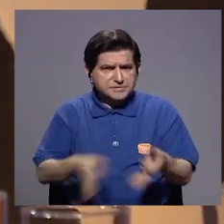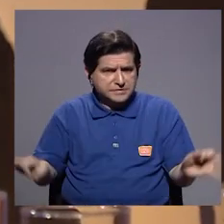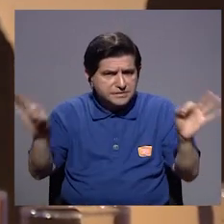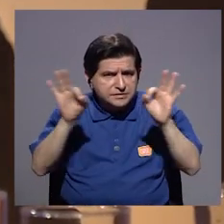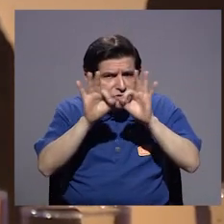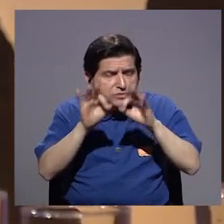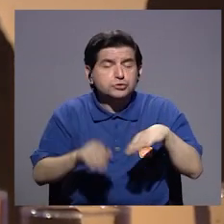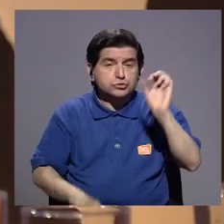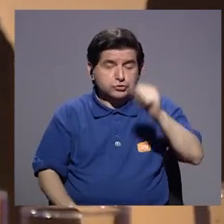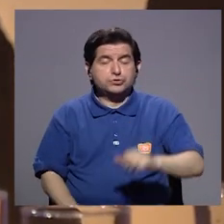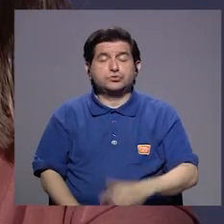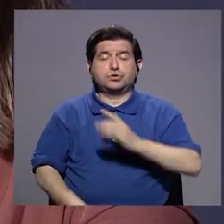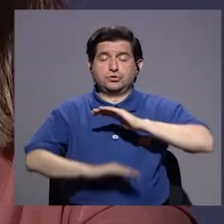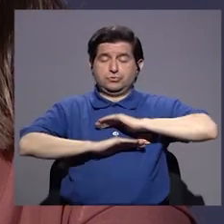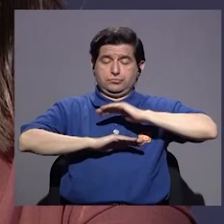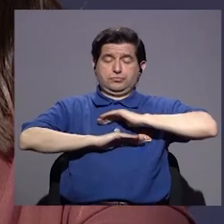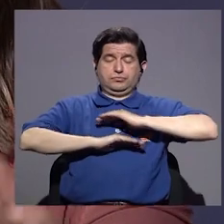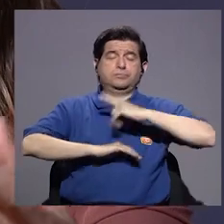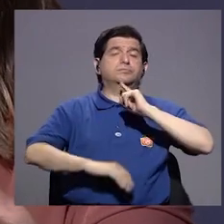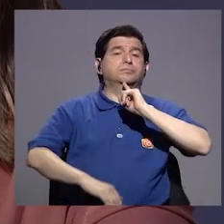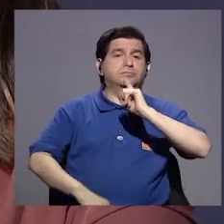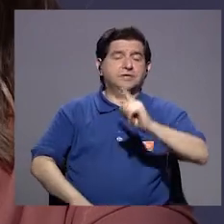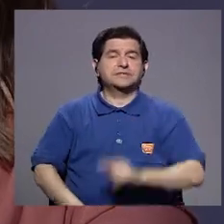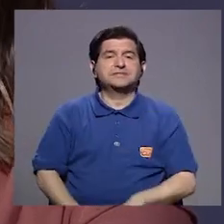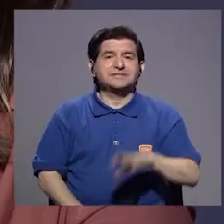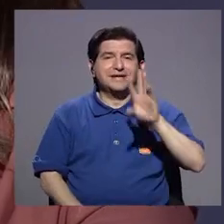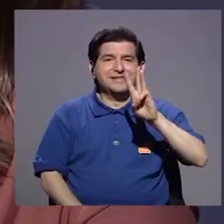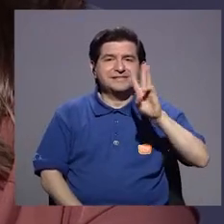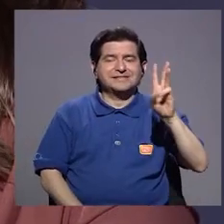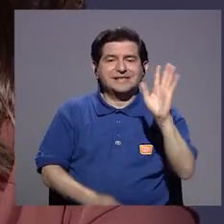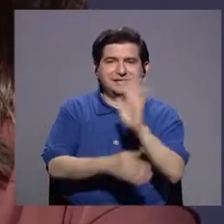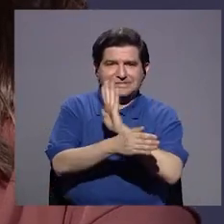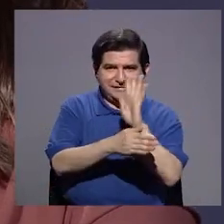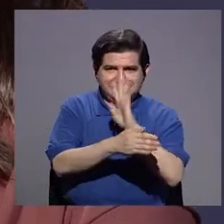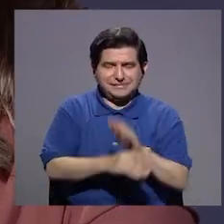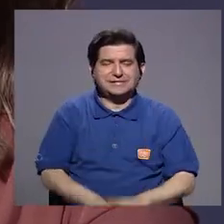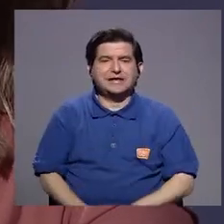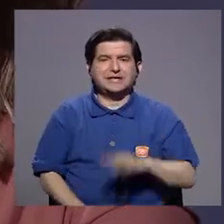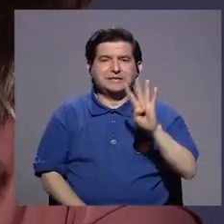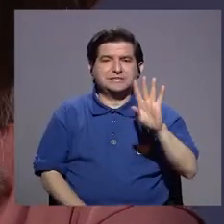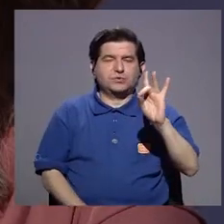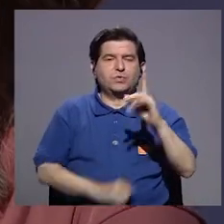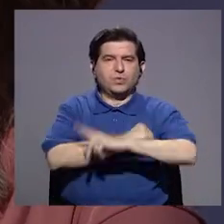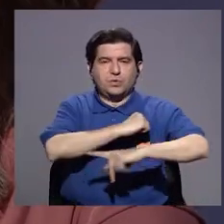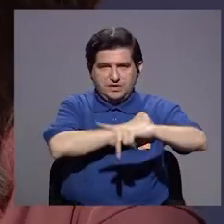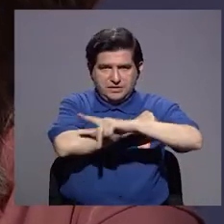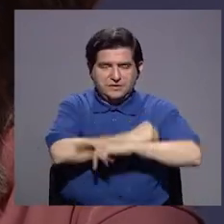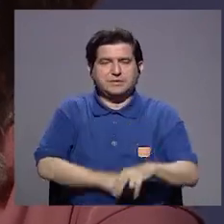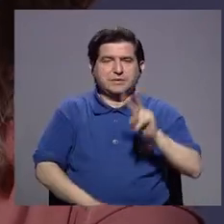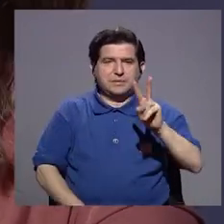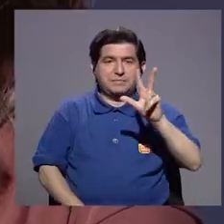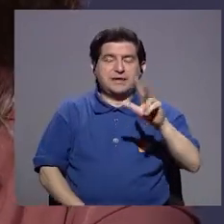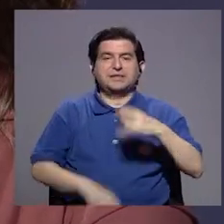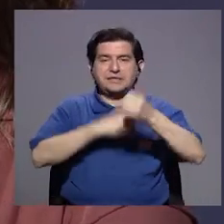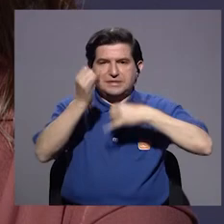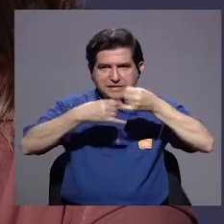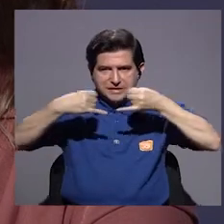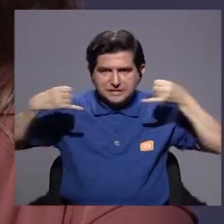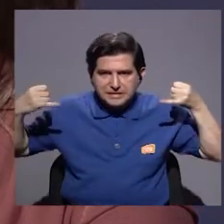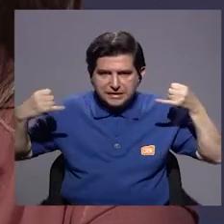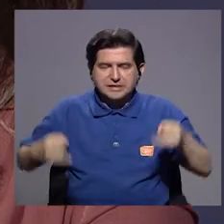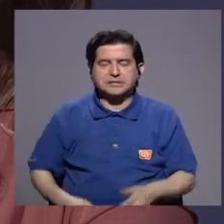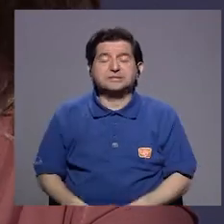Sí, de hecho nos complace mucho decir que bueno, son 66 películas de 48 países, 23